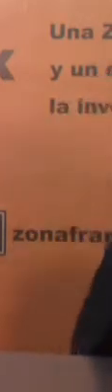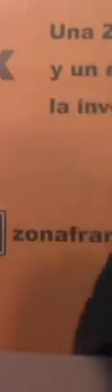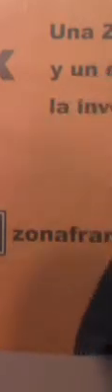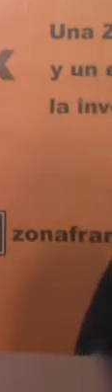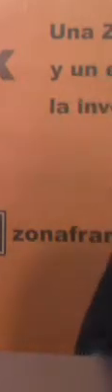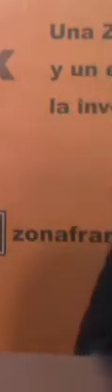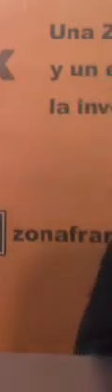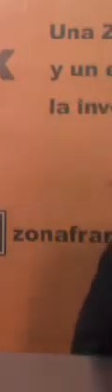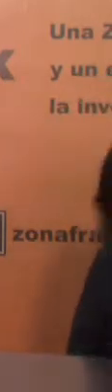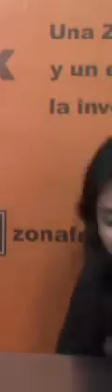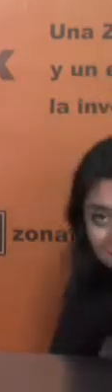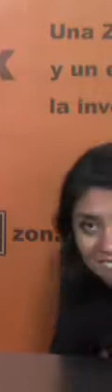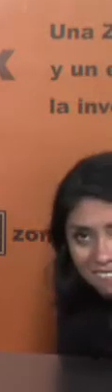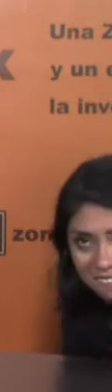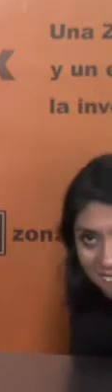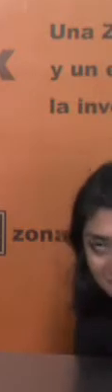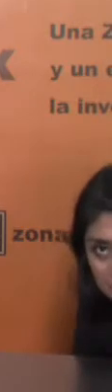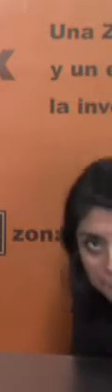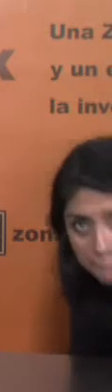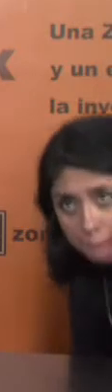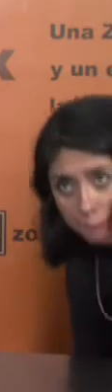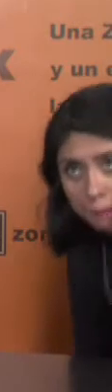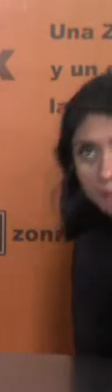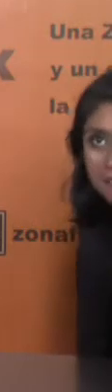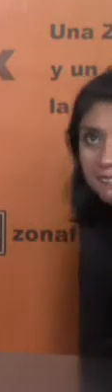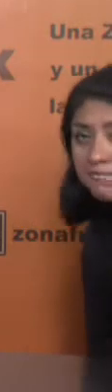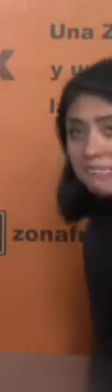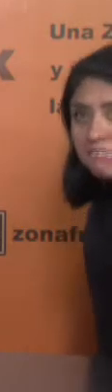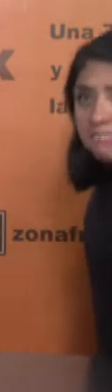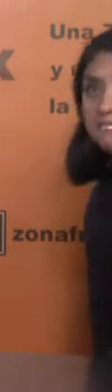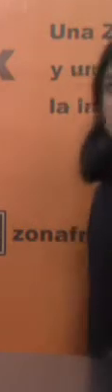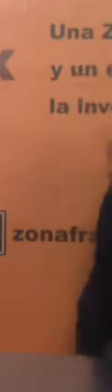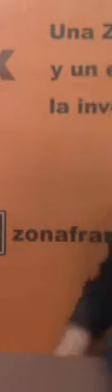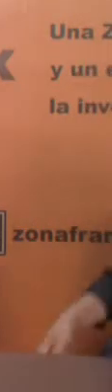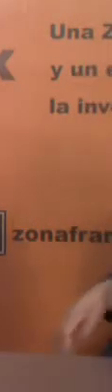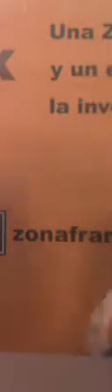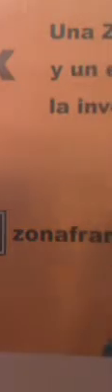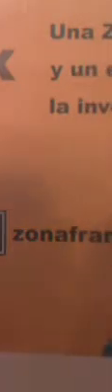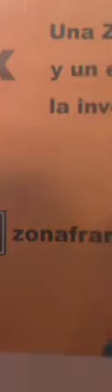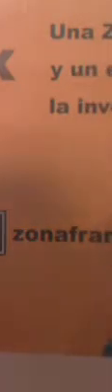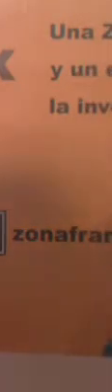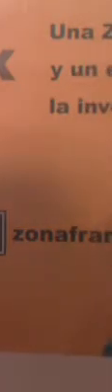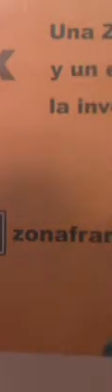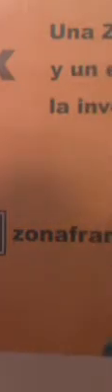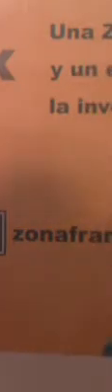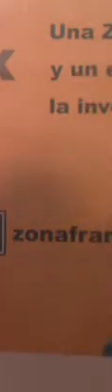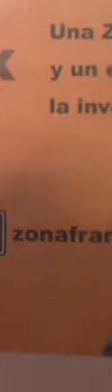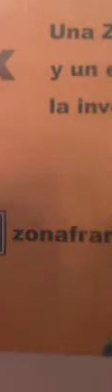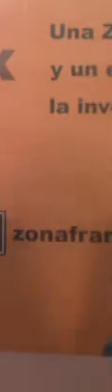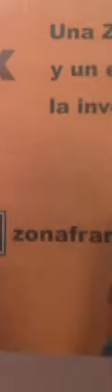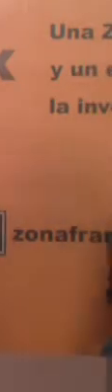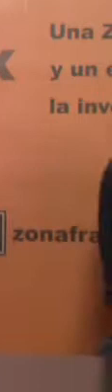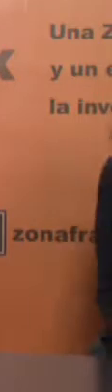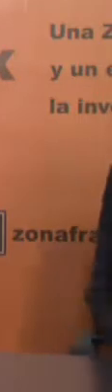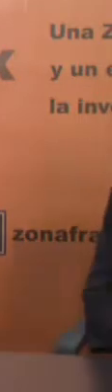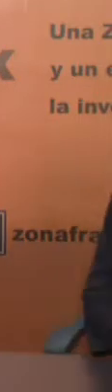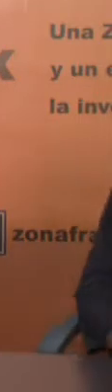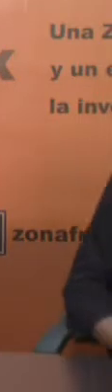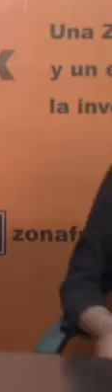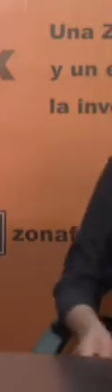forma en que fue planteado este ejercicio, donde preguntas y respuestas provenieron no solamente